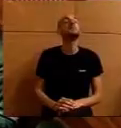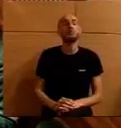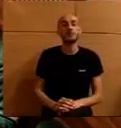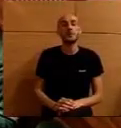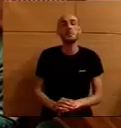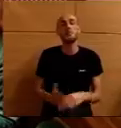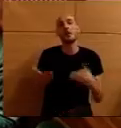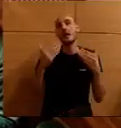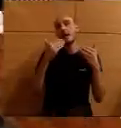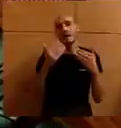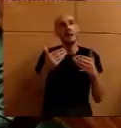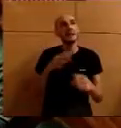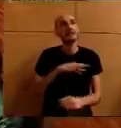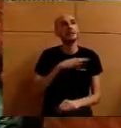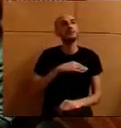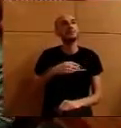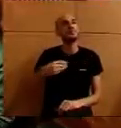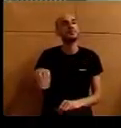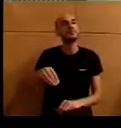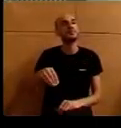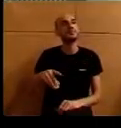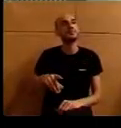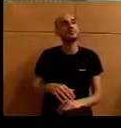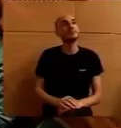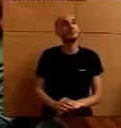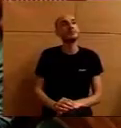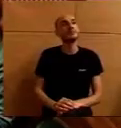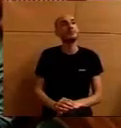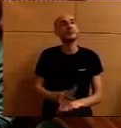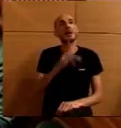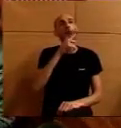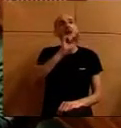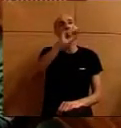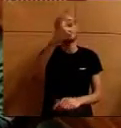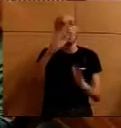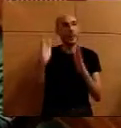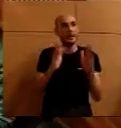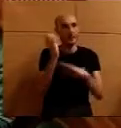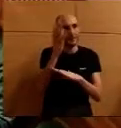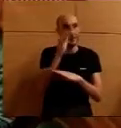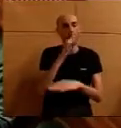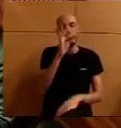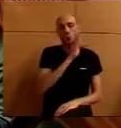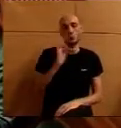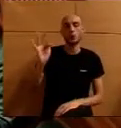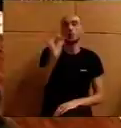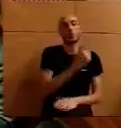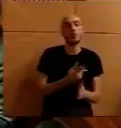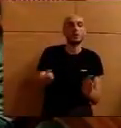Gracias, presidente. Sí, sí, pero segunda intervención suya y ahora intervienen todos los demás. Sí,